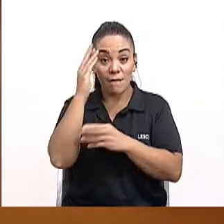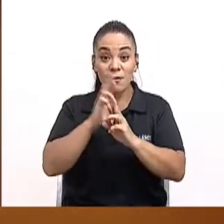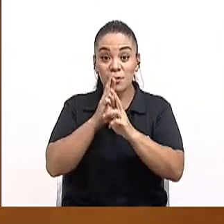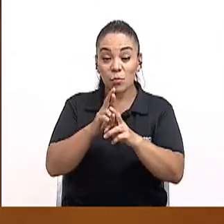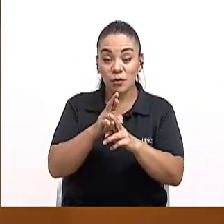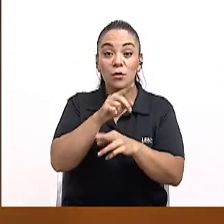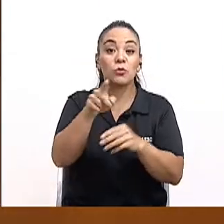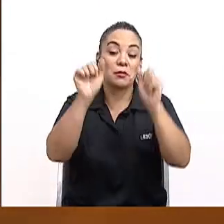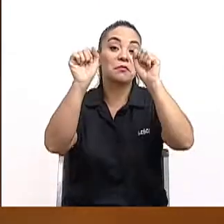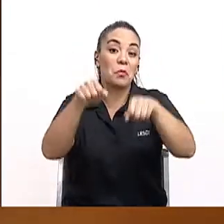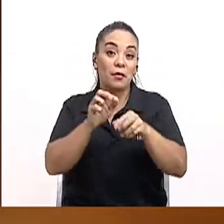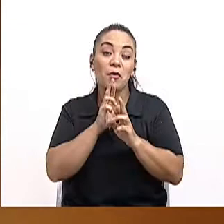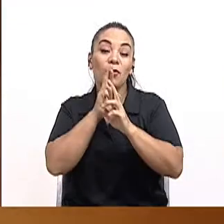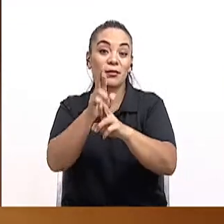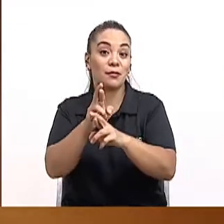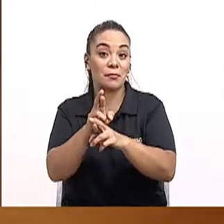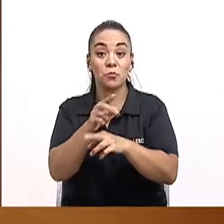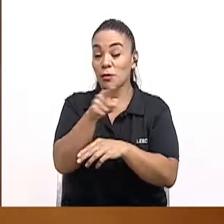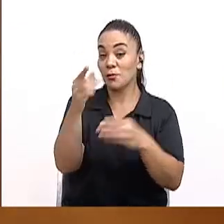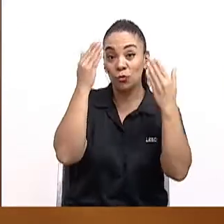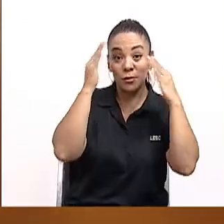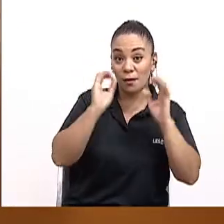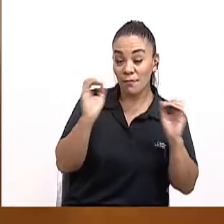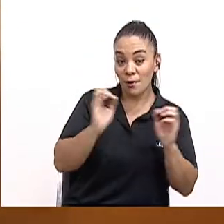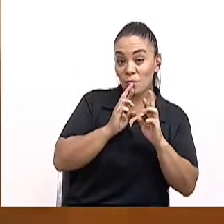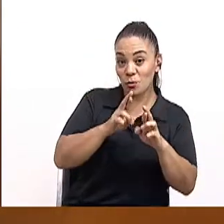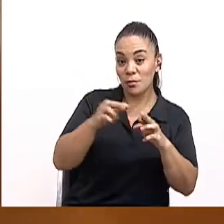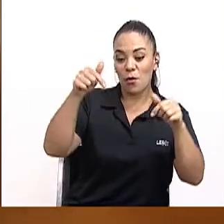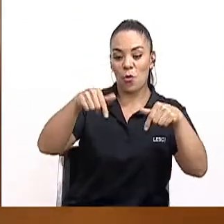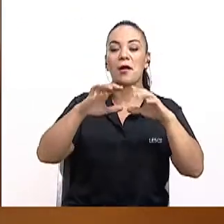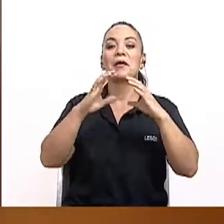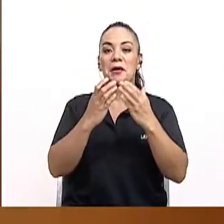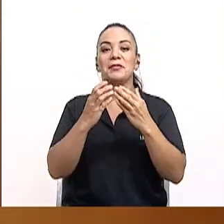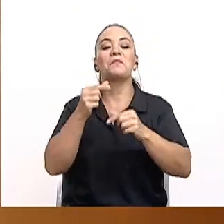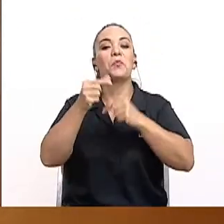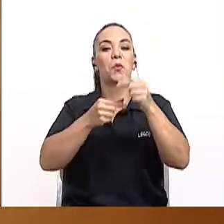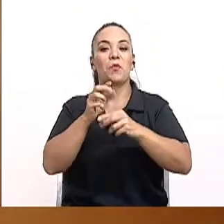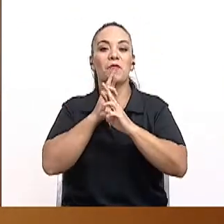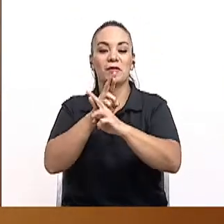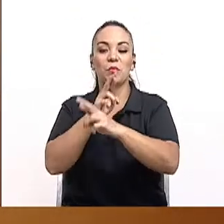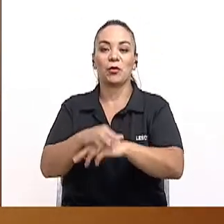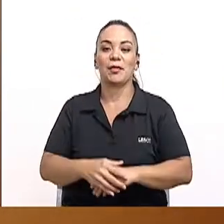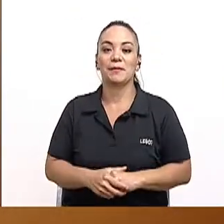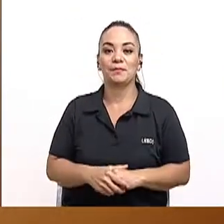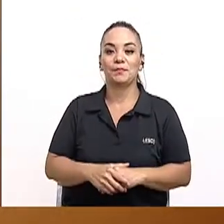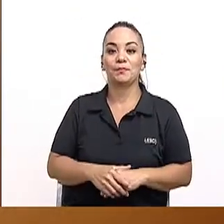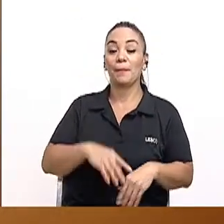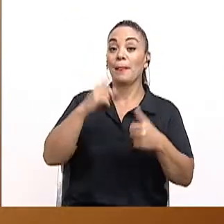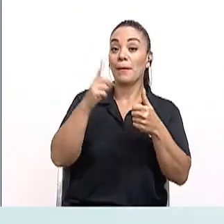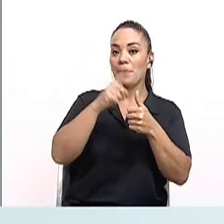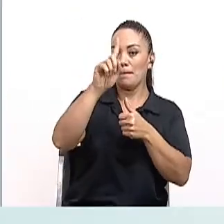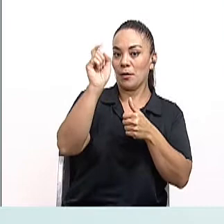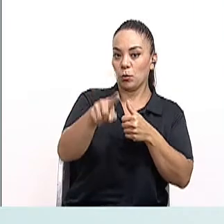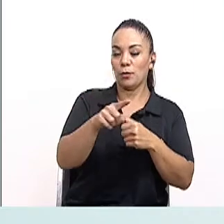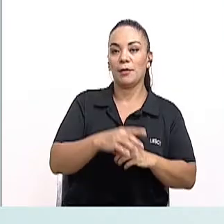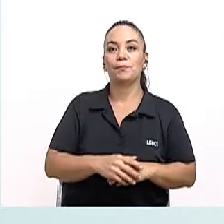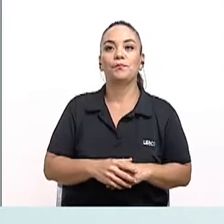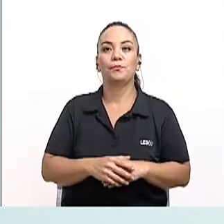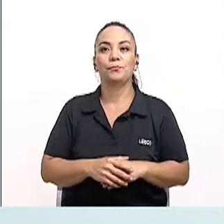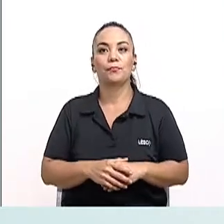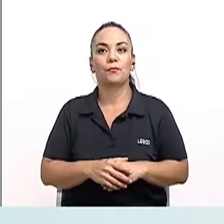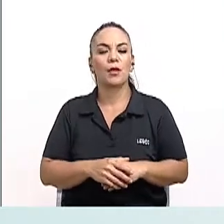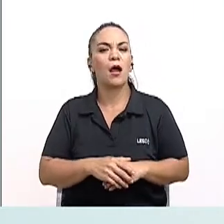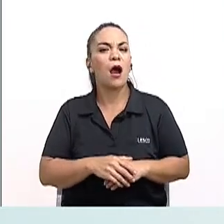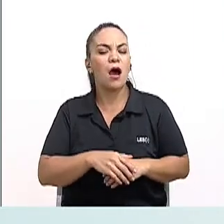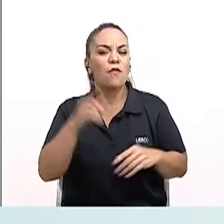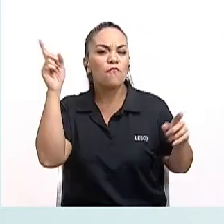pueden inclusive contestarlas, y si no, en esta clase las vamos a ir contestando. Así que la primera dice así: ¿radiación